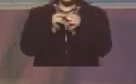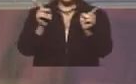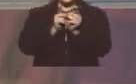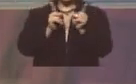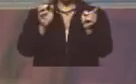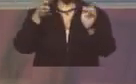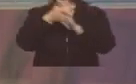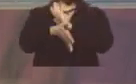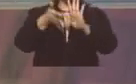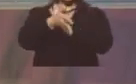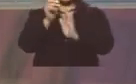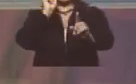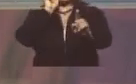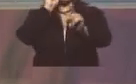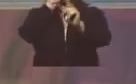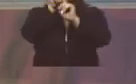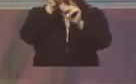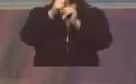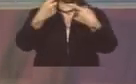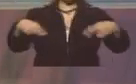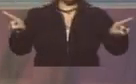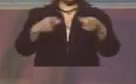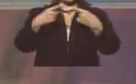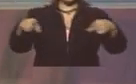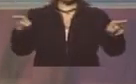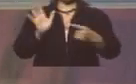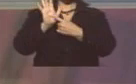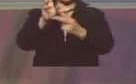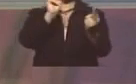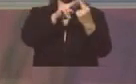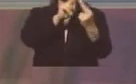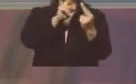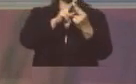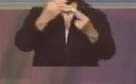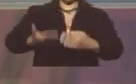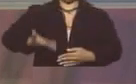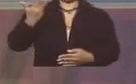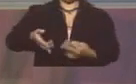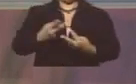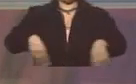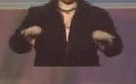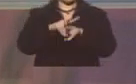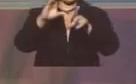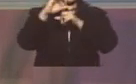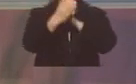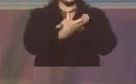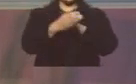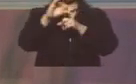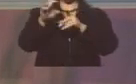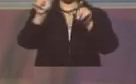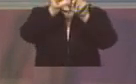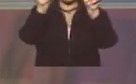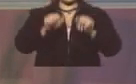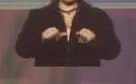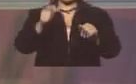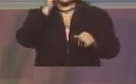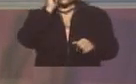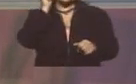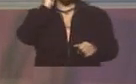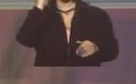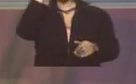proyectos, micros, que justamente van en función de dar a conocer nuestros valores culturales, nuestros